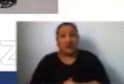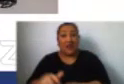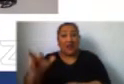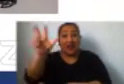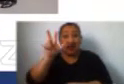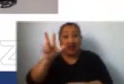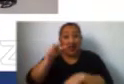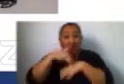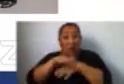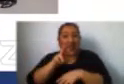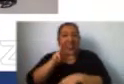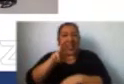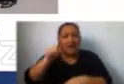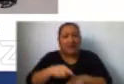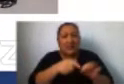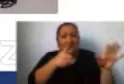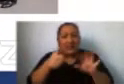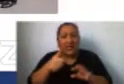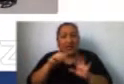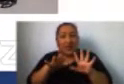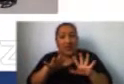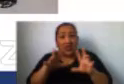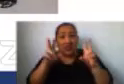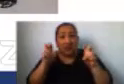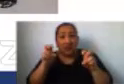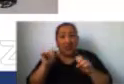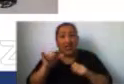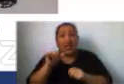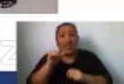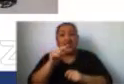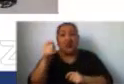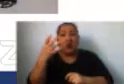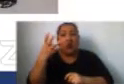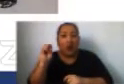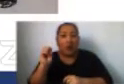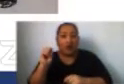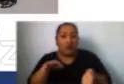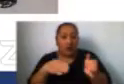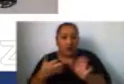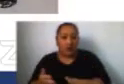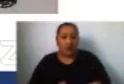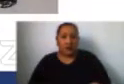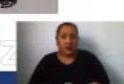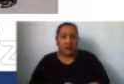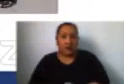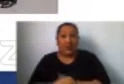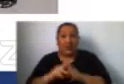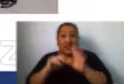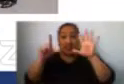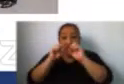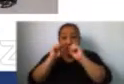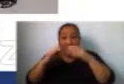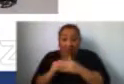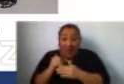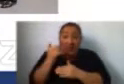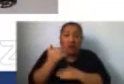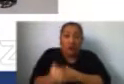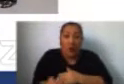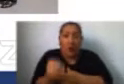julio, 3.610 casos y 40 fallecidos. 7 días después,